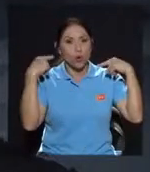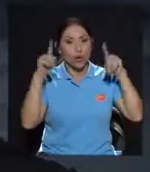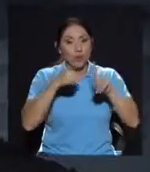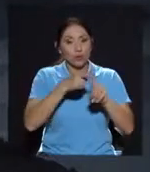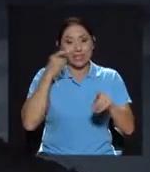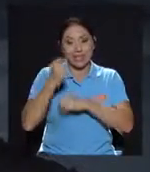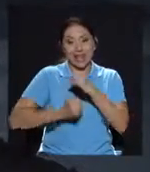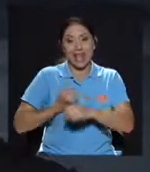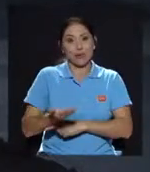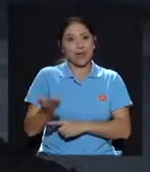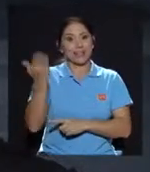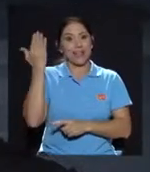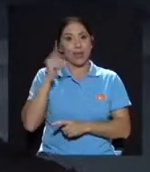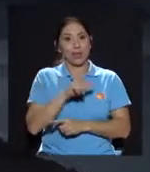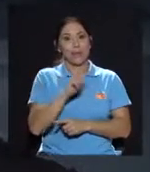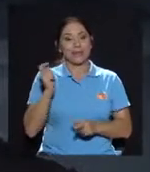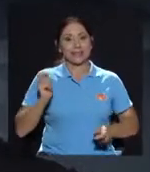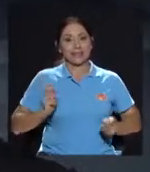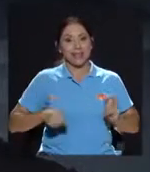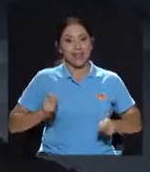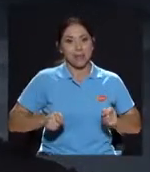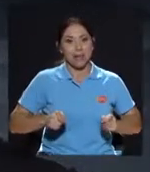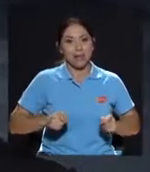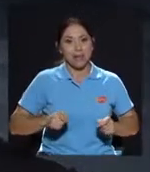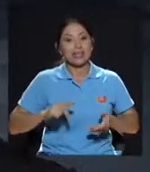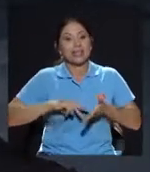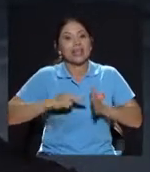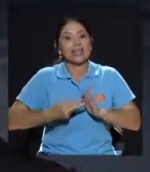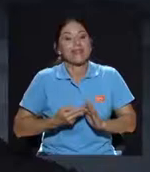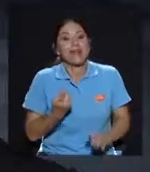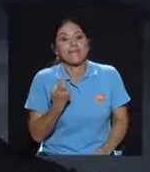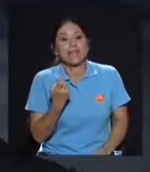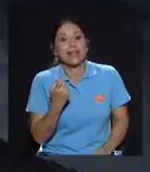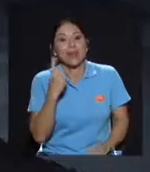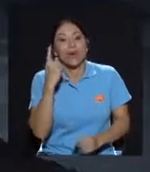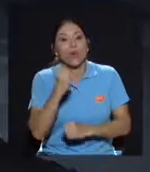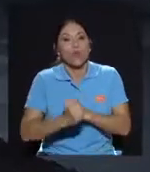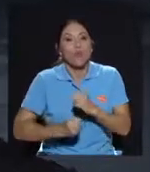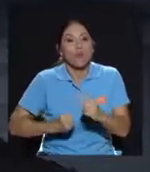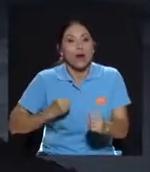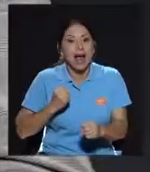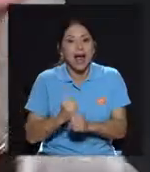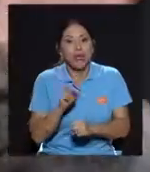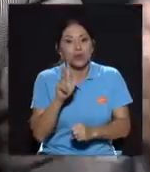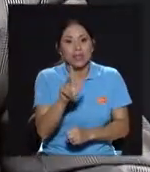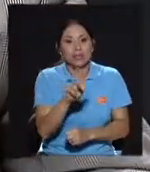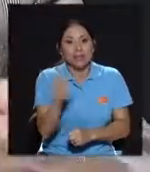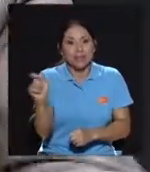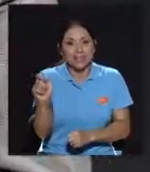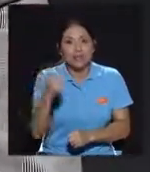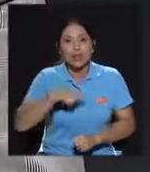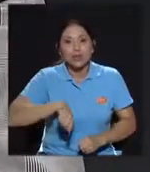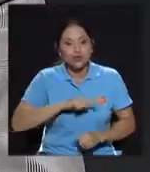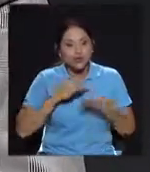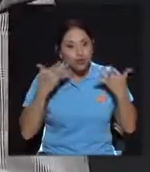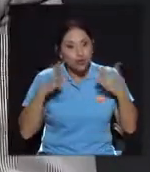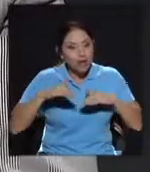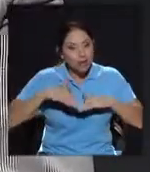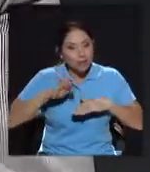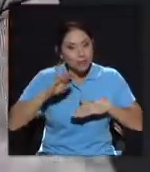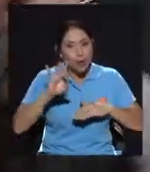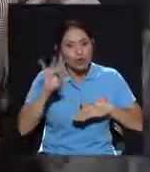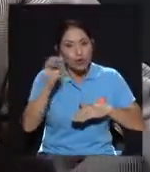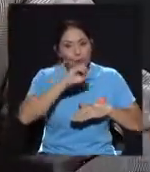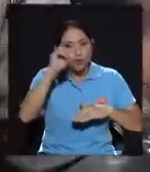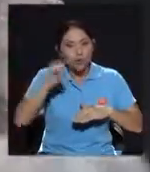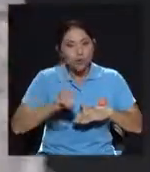del año pasado o sea faltándonos un año y un semestre y un trimestre perdón logramos superar ya en un 8%